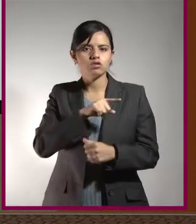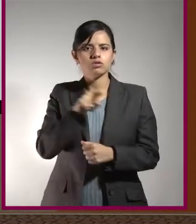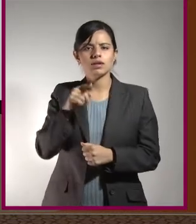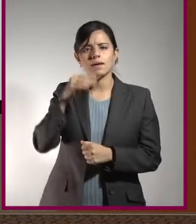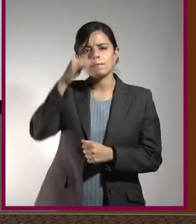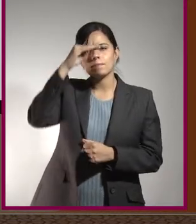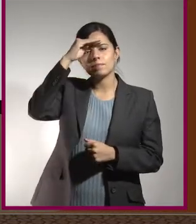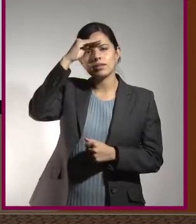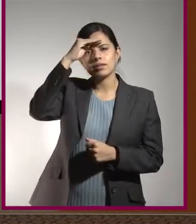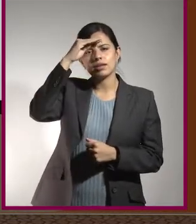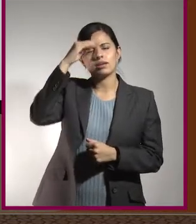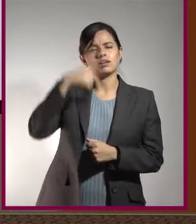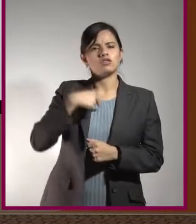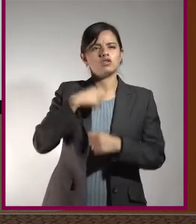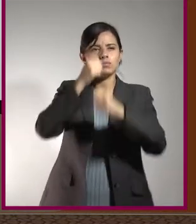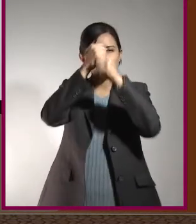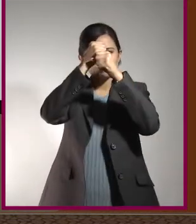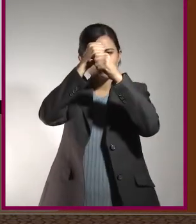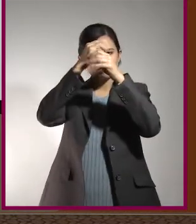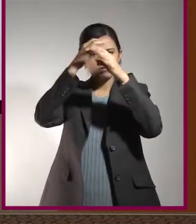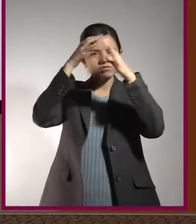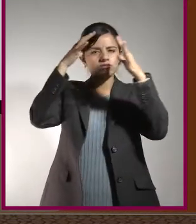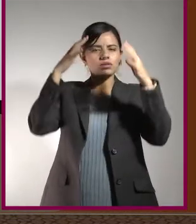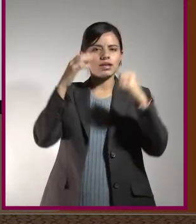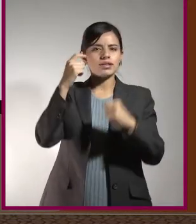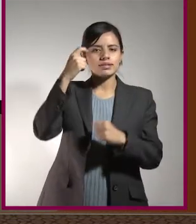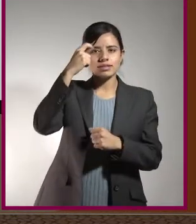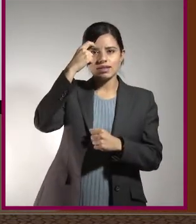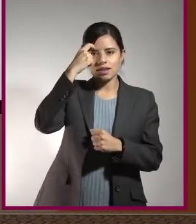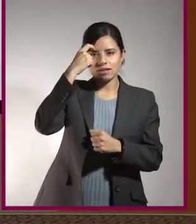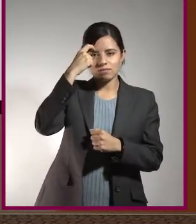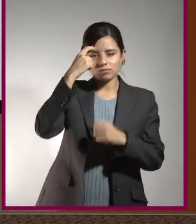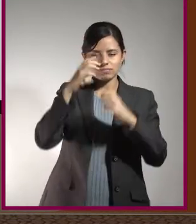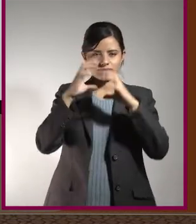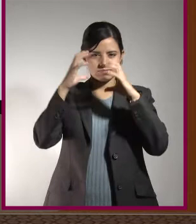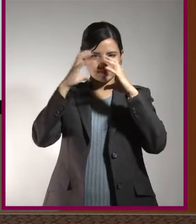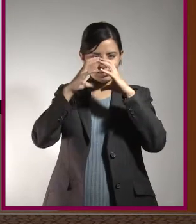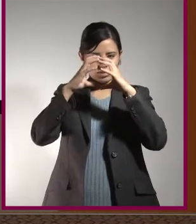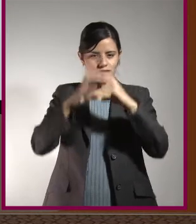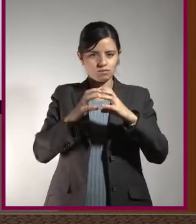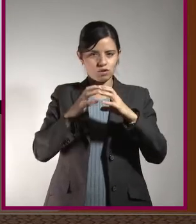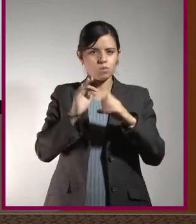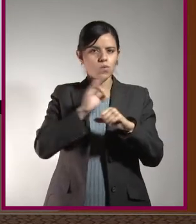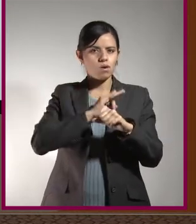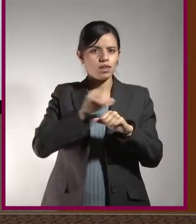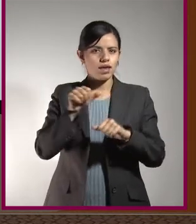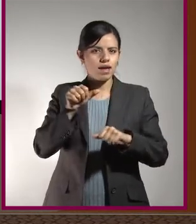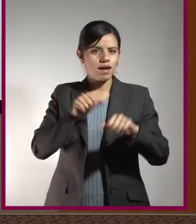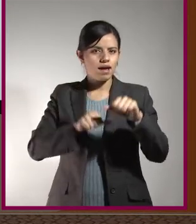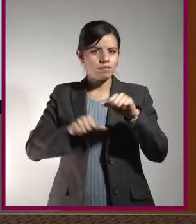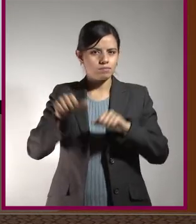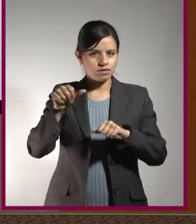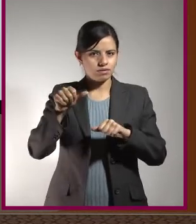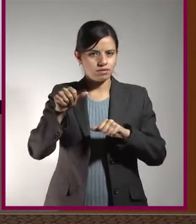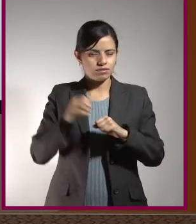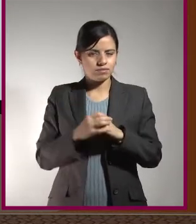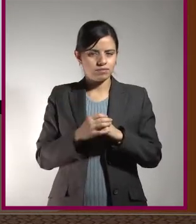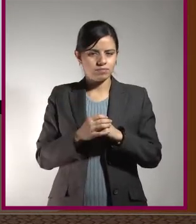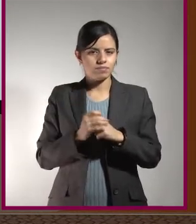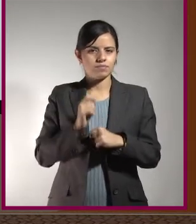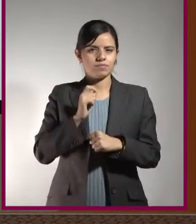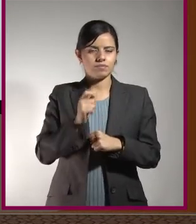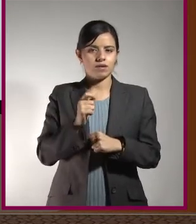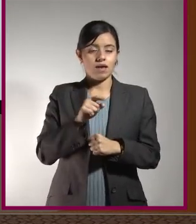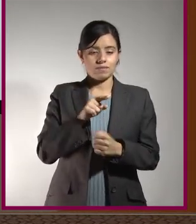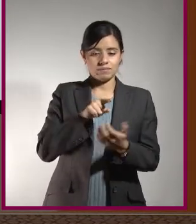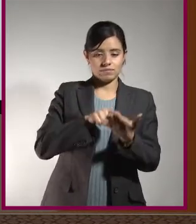en un modo creativo de operación, nuestro cerebro justamente logra alternar este modo que tiene